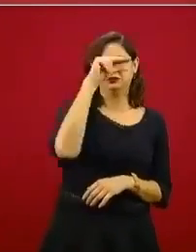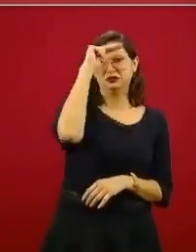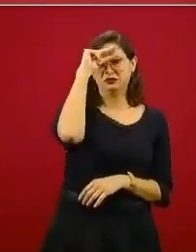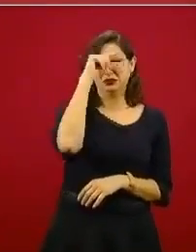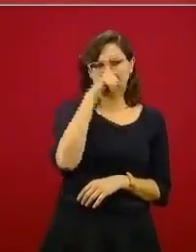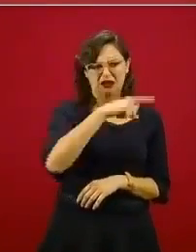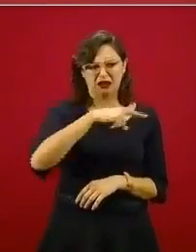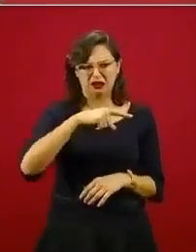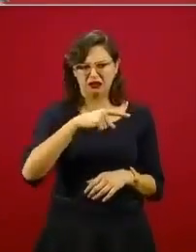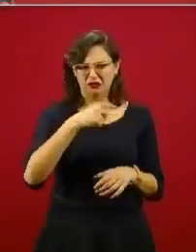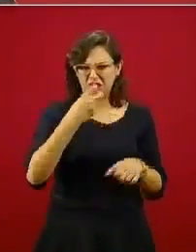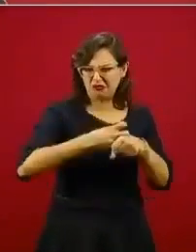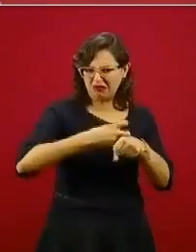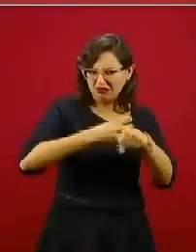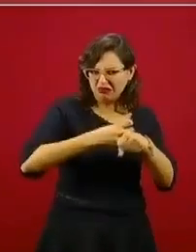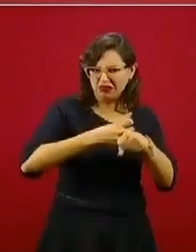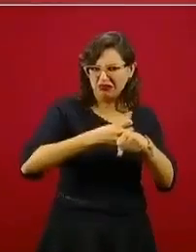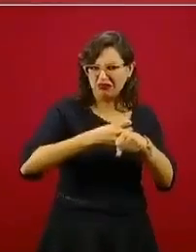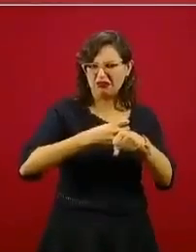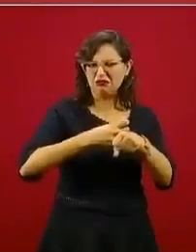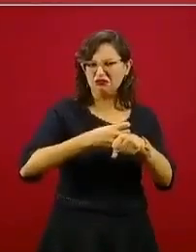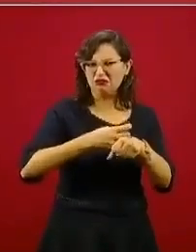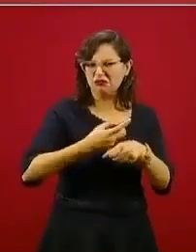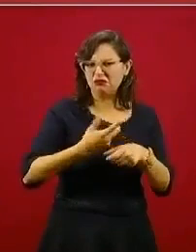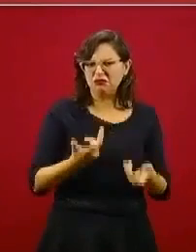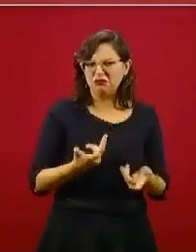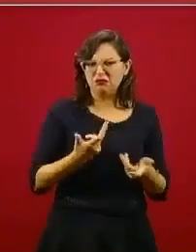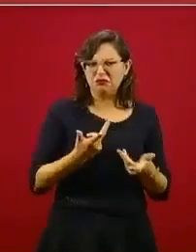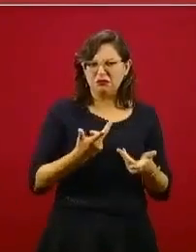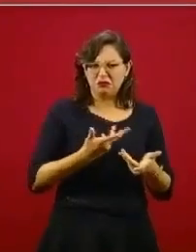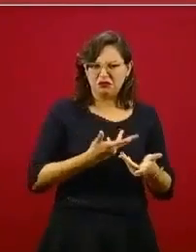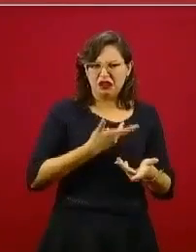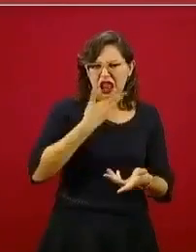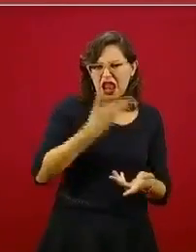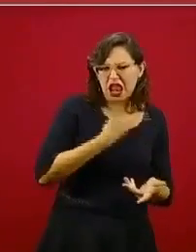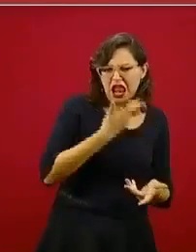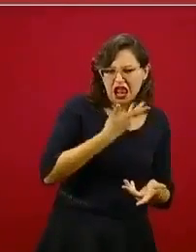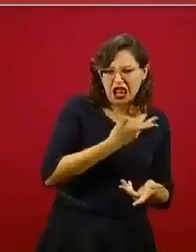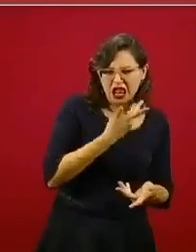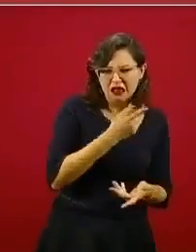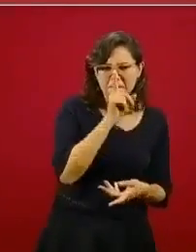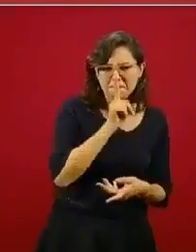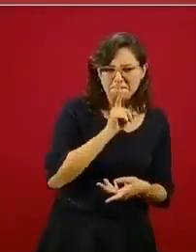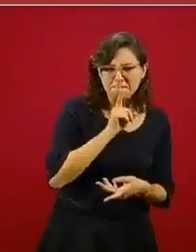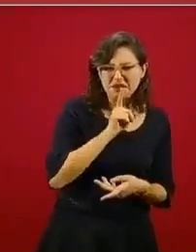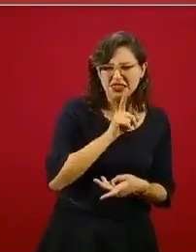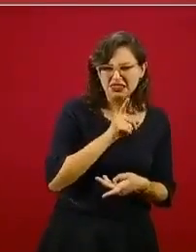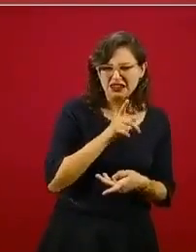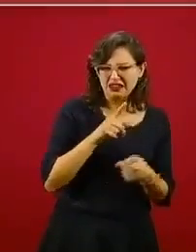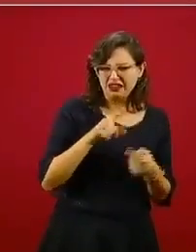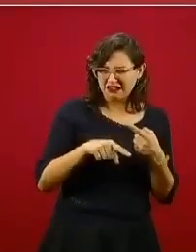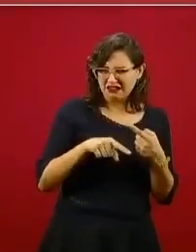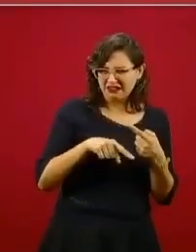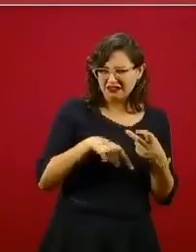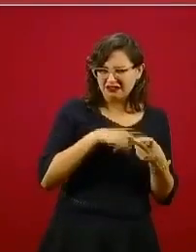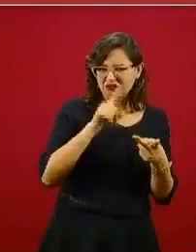con el engaño, no es